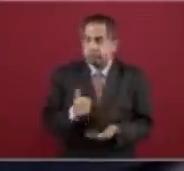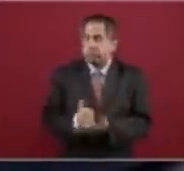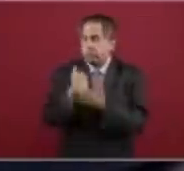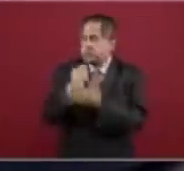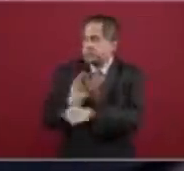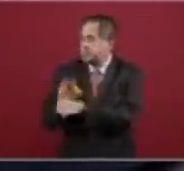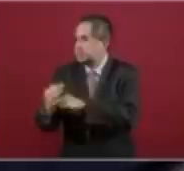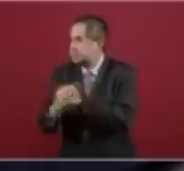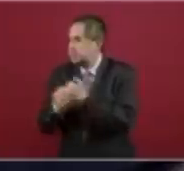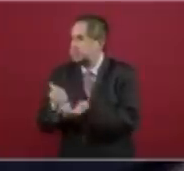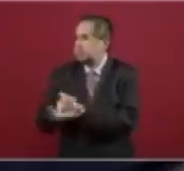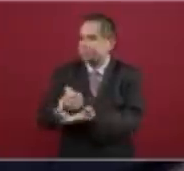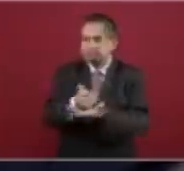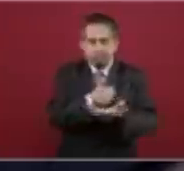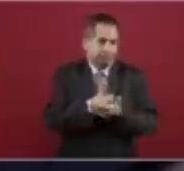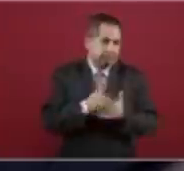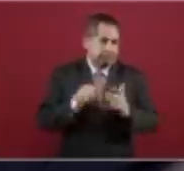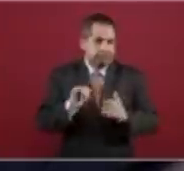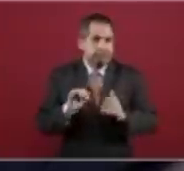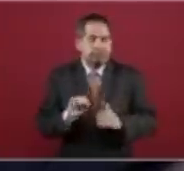ayudarnos, y